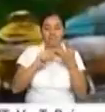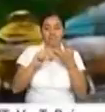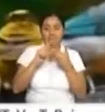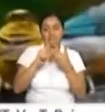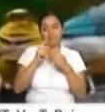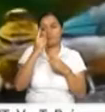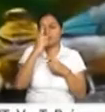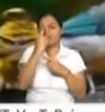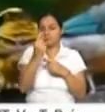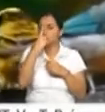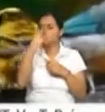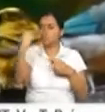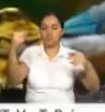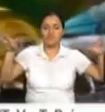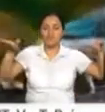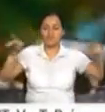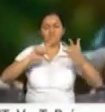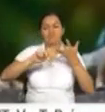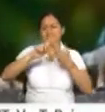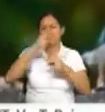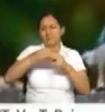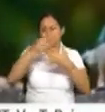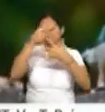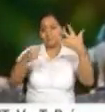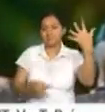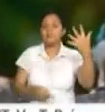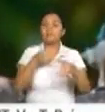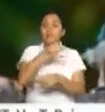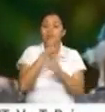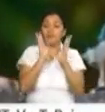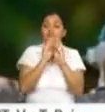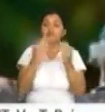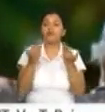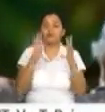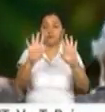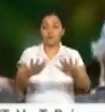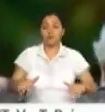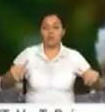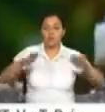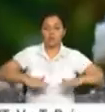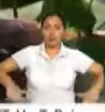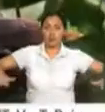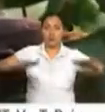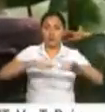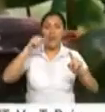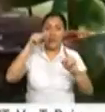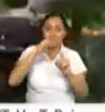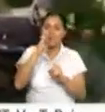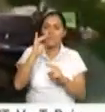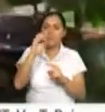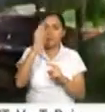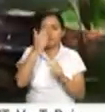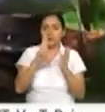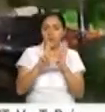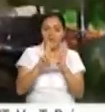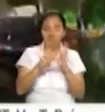carpinteros, colibríes, entre otros. El evento se desarrollará en el auditorio del Bio Hostal, donde se realizarán las inscripciones